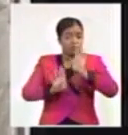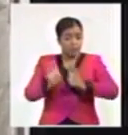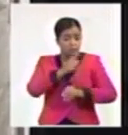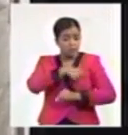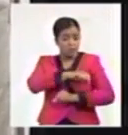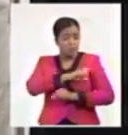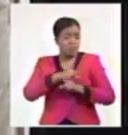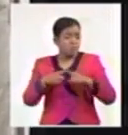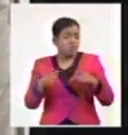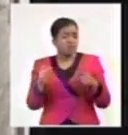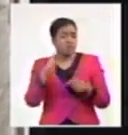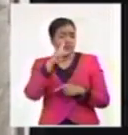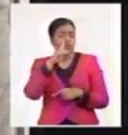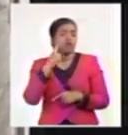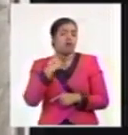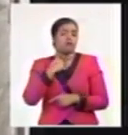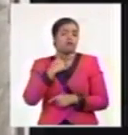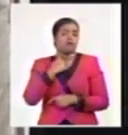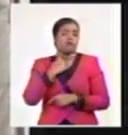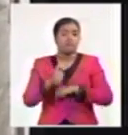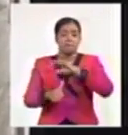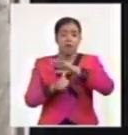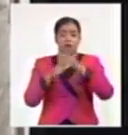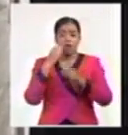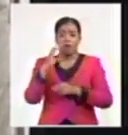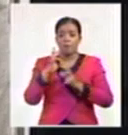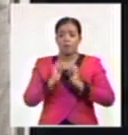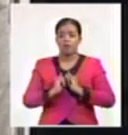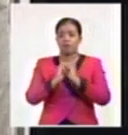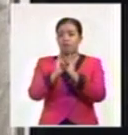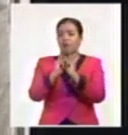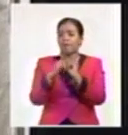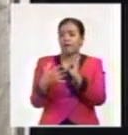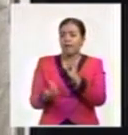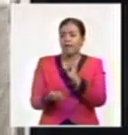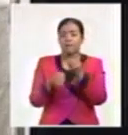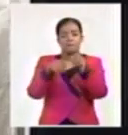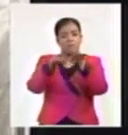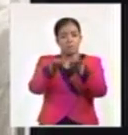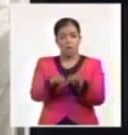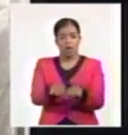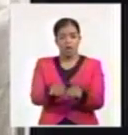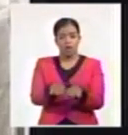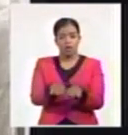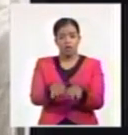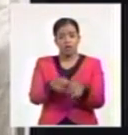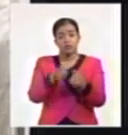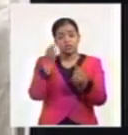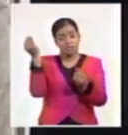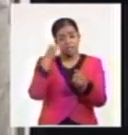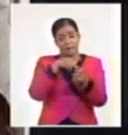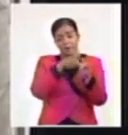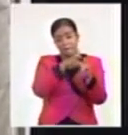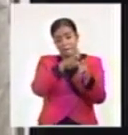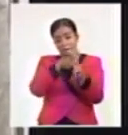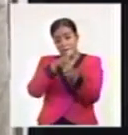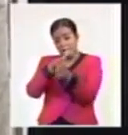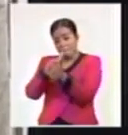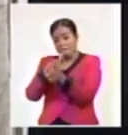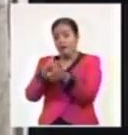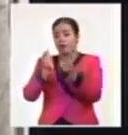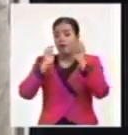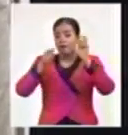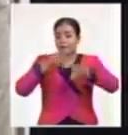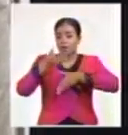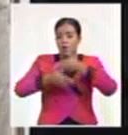presidente Gustavo Petro había anunciado el cese bilateral del fuego, o sea, un cese el fuego bilateral, algo que el